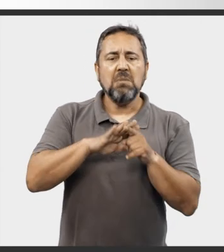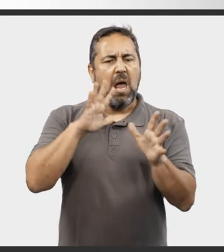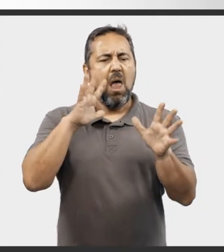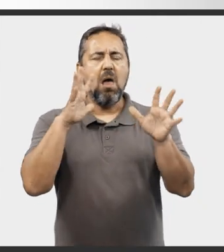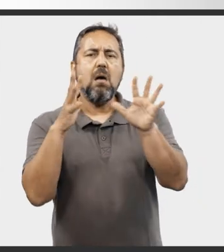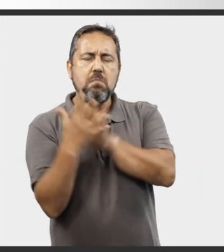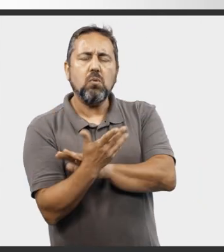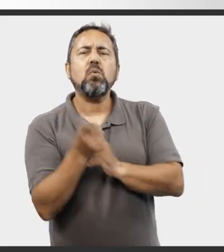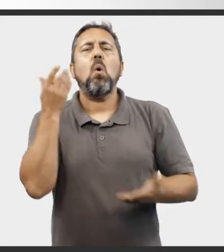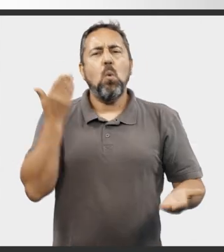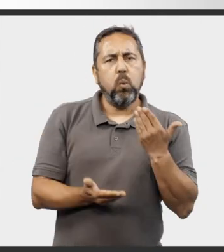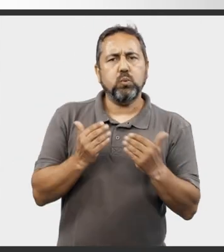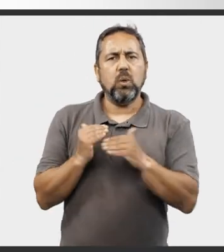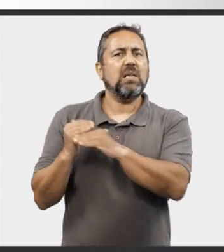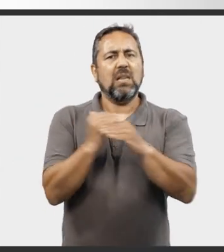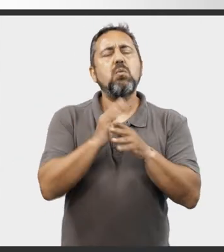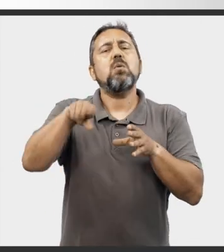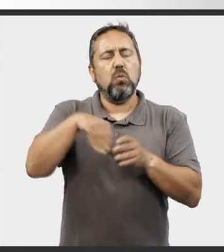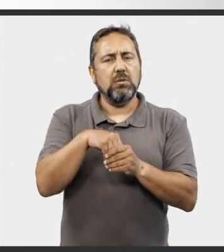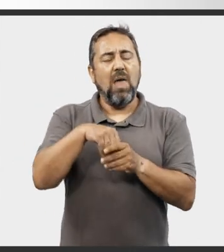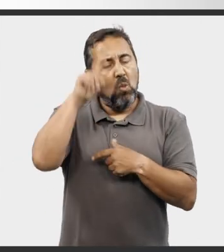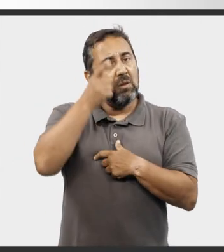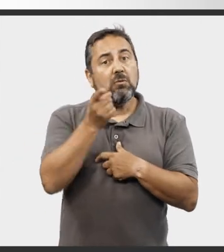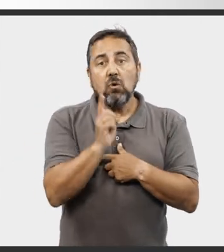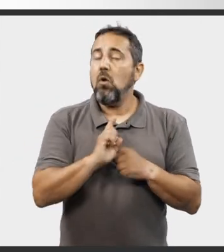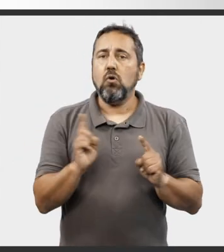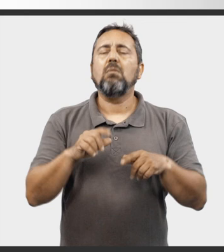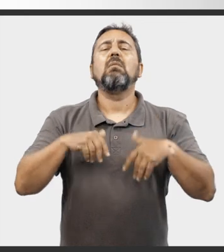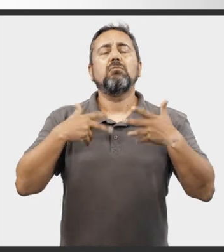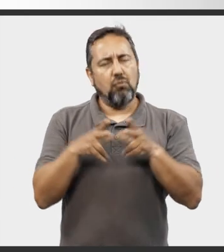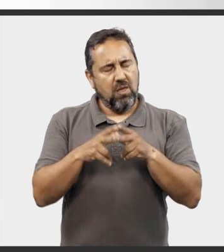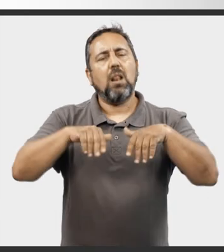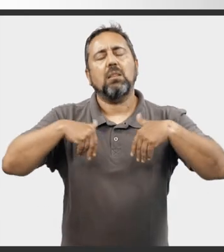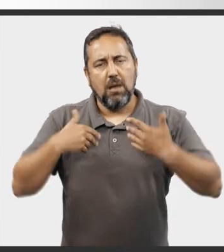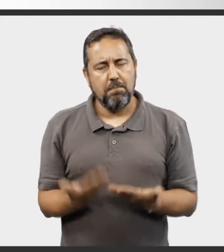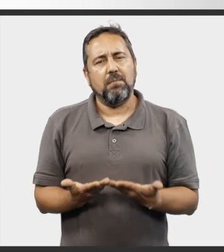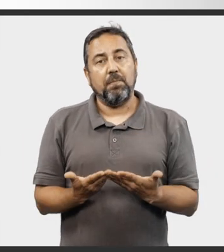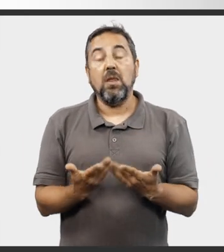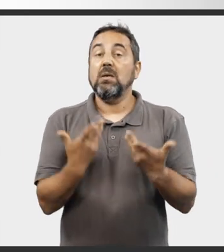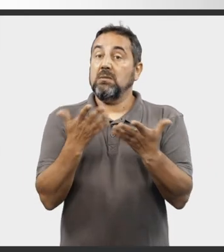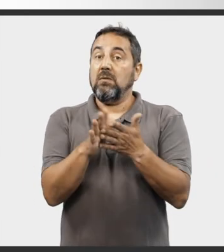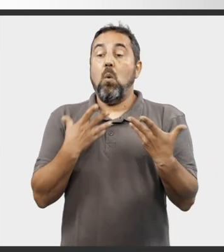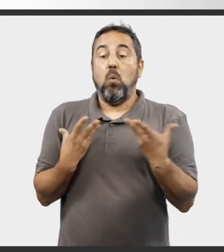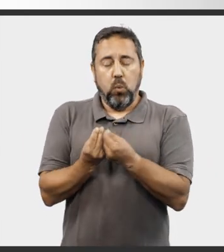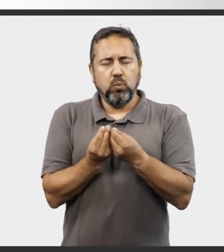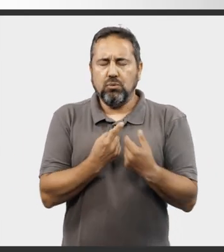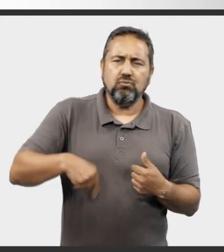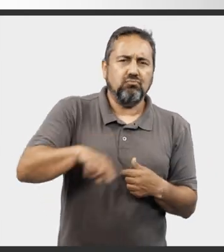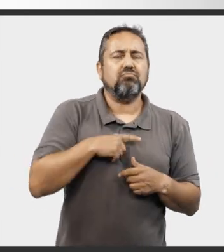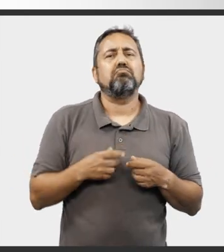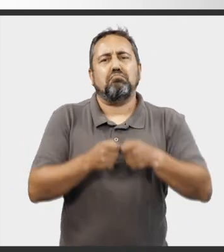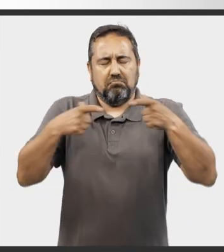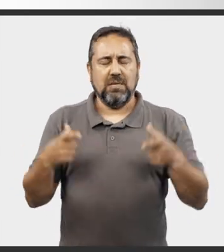justo equitativo e inclusivo no solo educativo sino también social porque juntos somos más bienvenidos